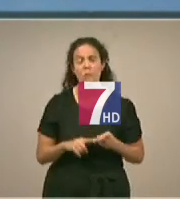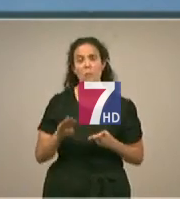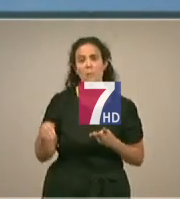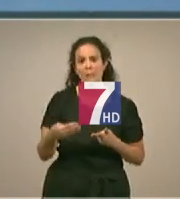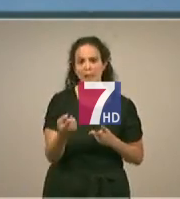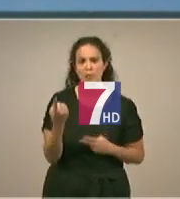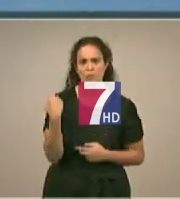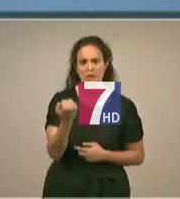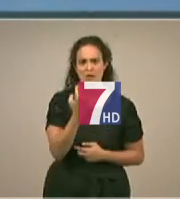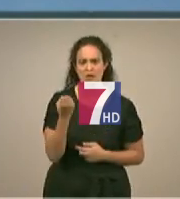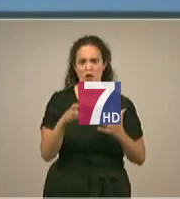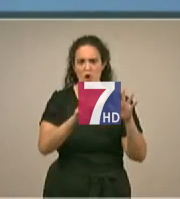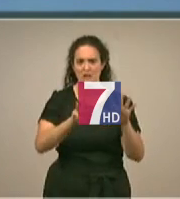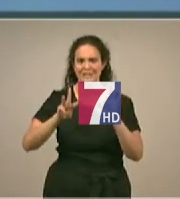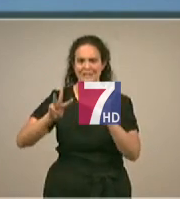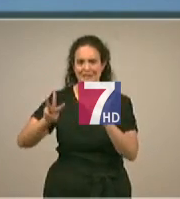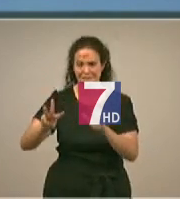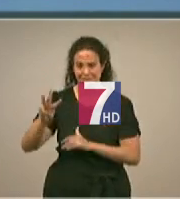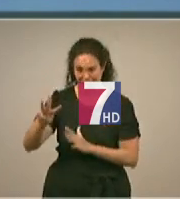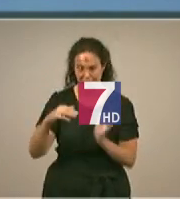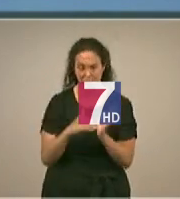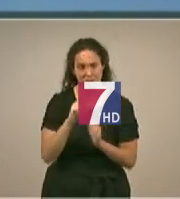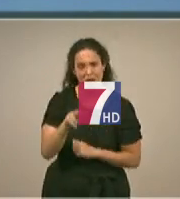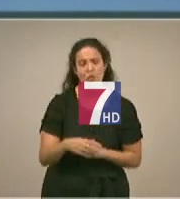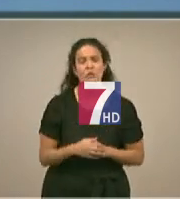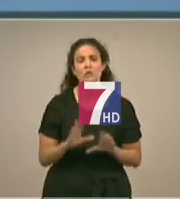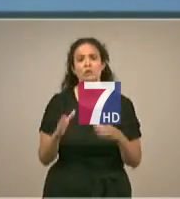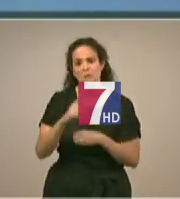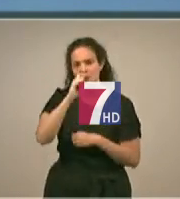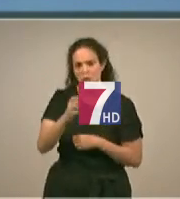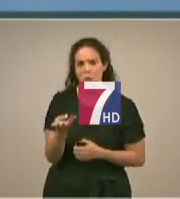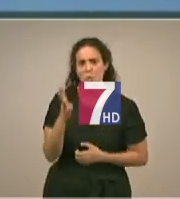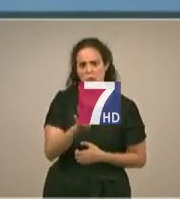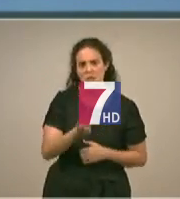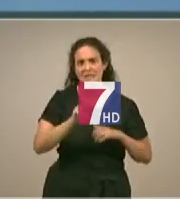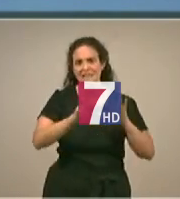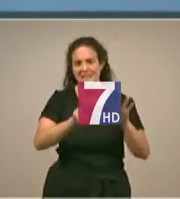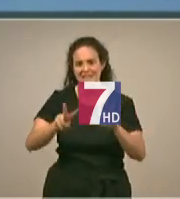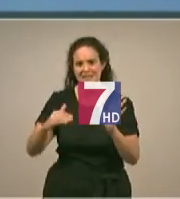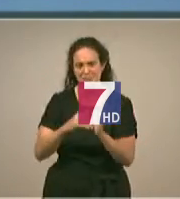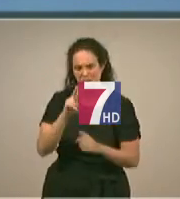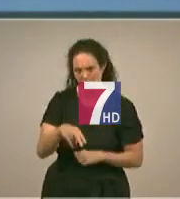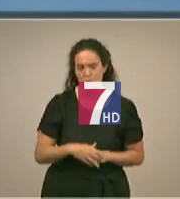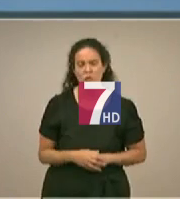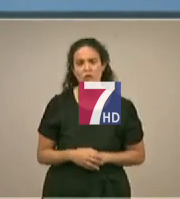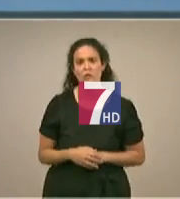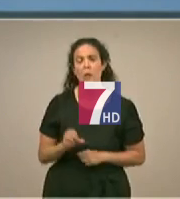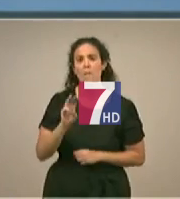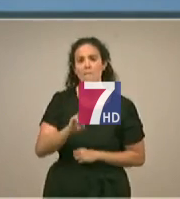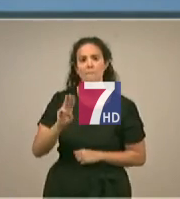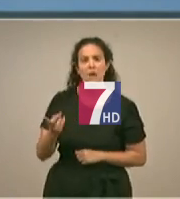bildu 1,3000 partido socialista 477000 el partido